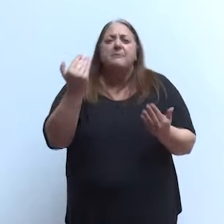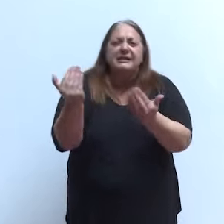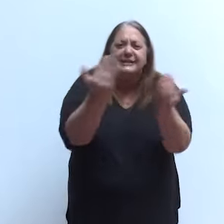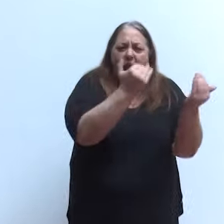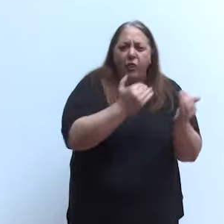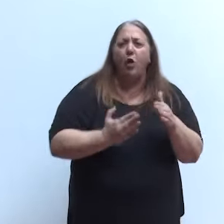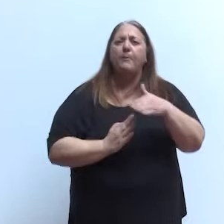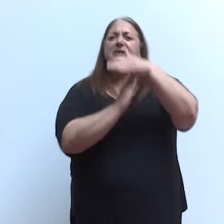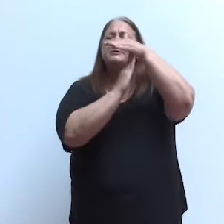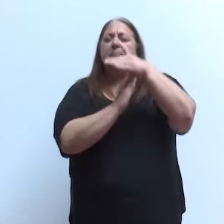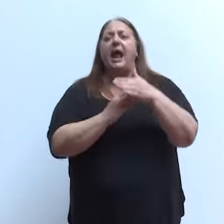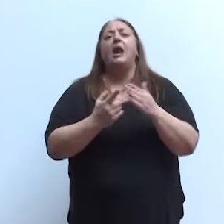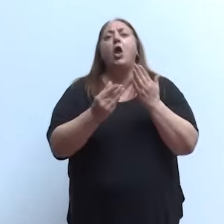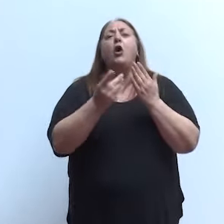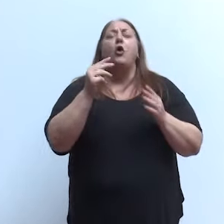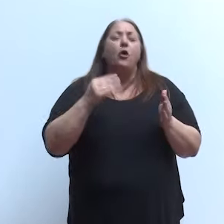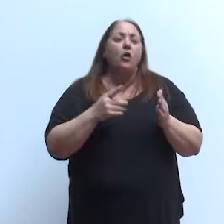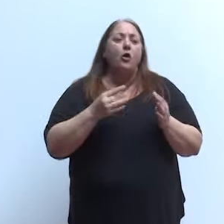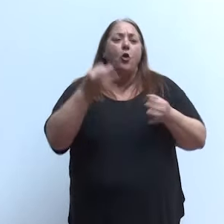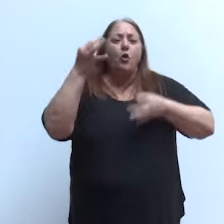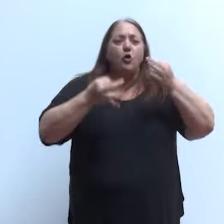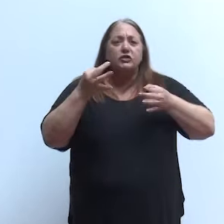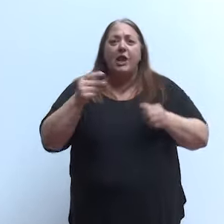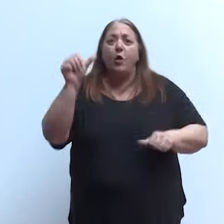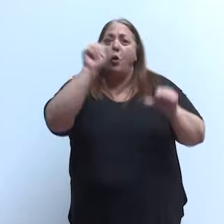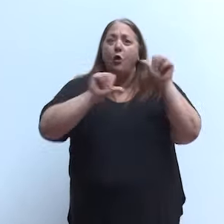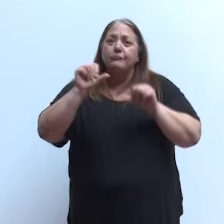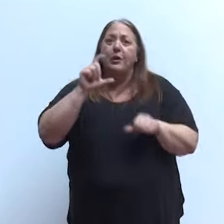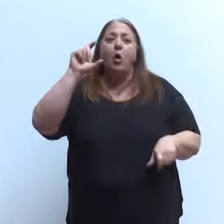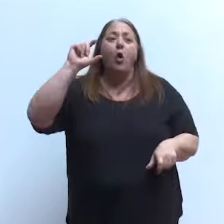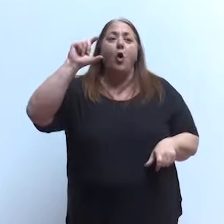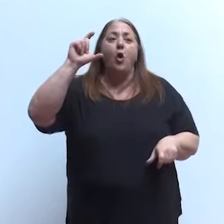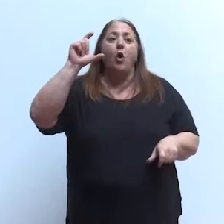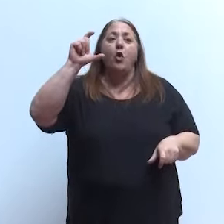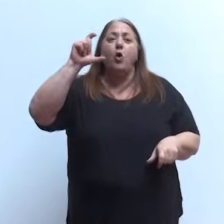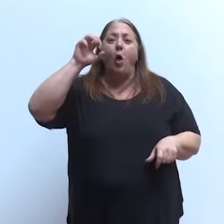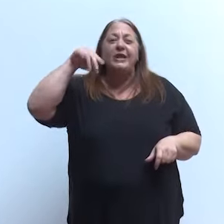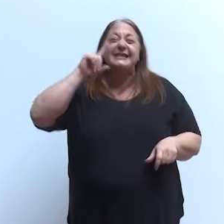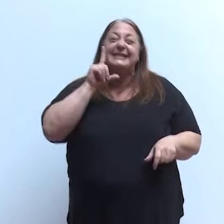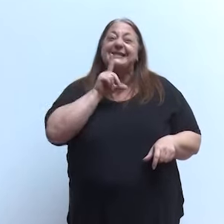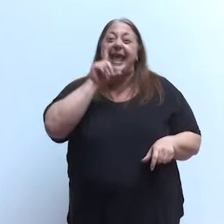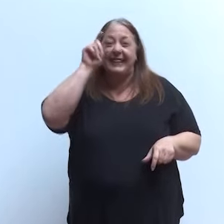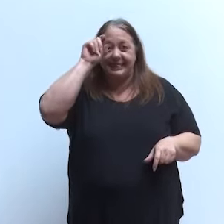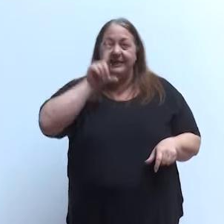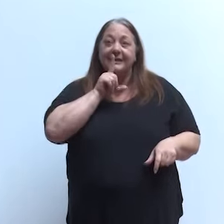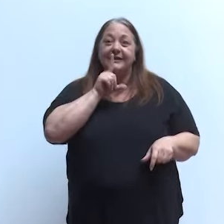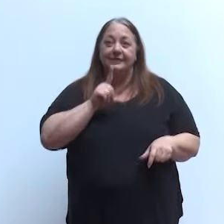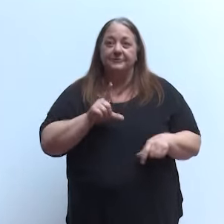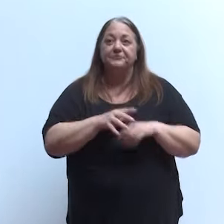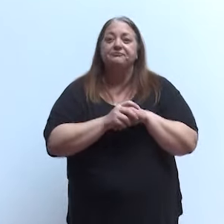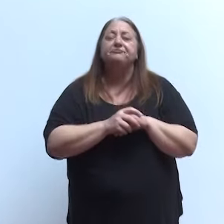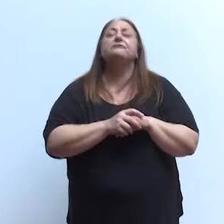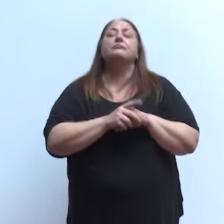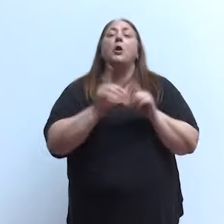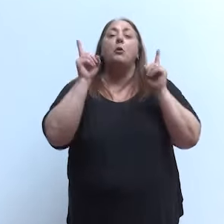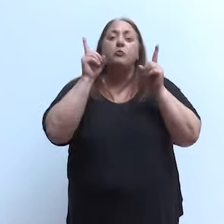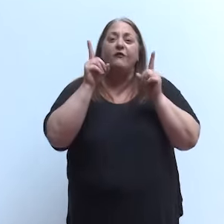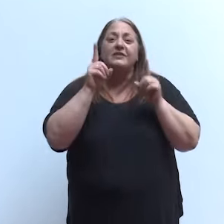Consejo Nacional de investigaciones científicas del conicet y como profesor titular en el área de sociología de la Universidad de